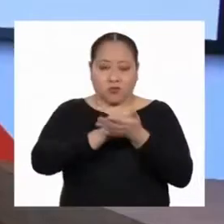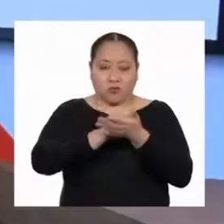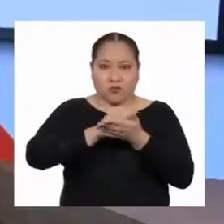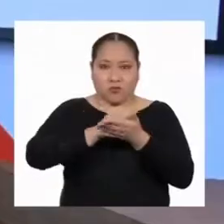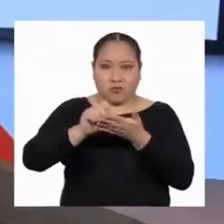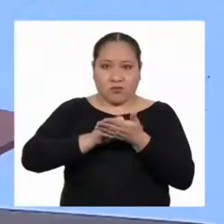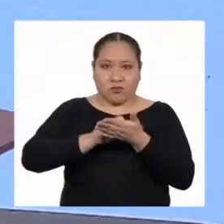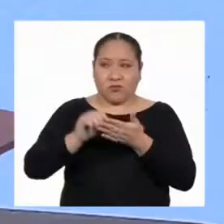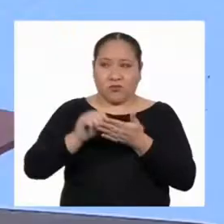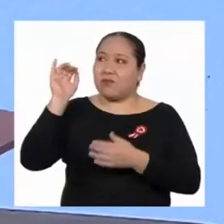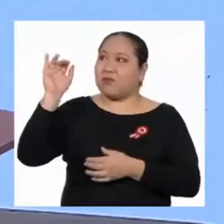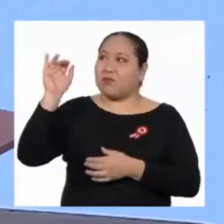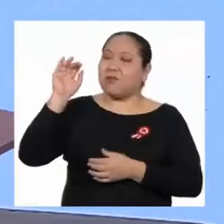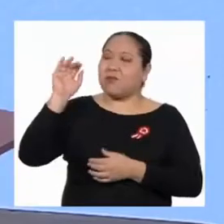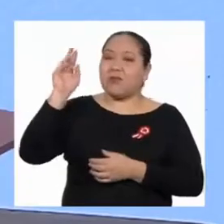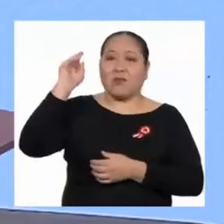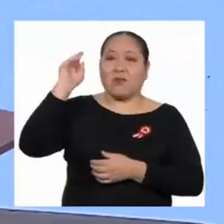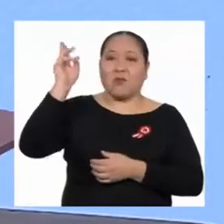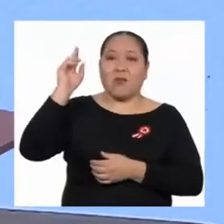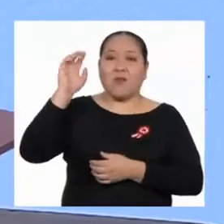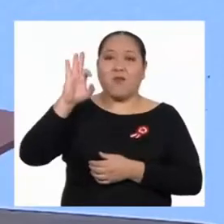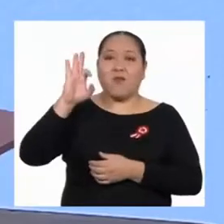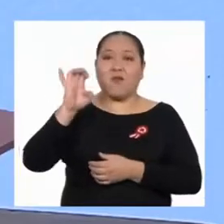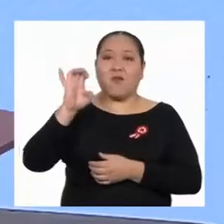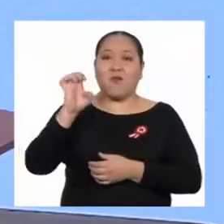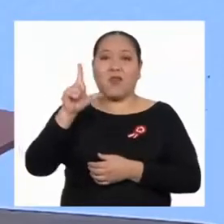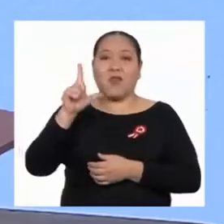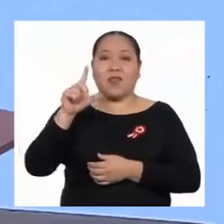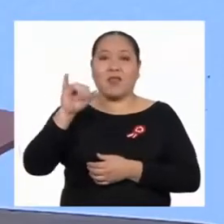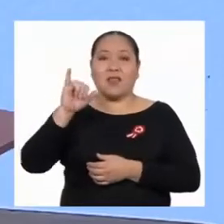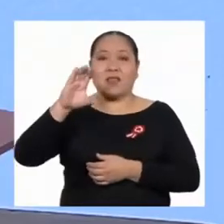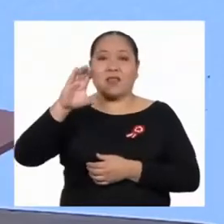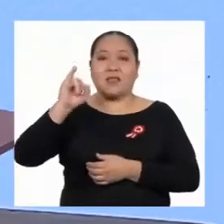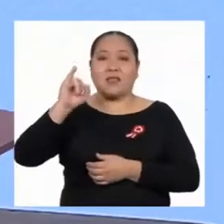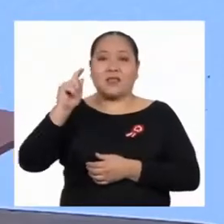llamar a la profesora Felicitas Espino.